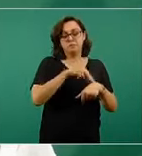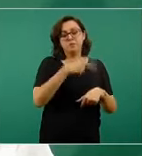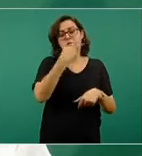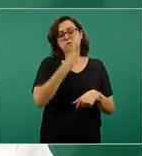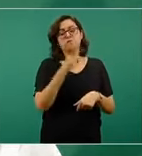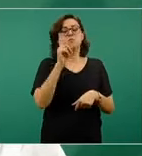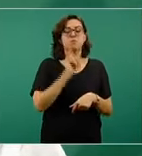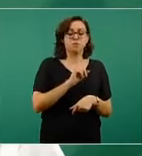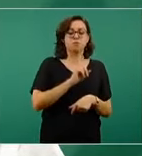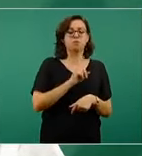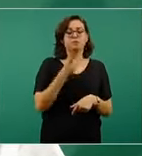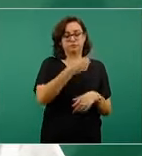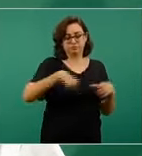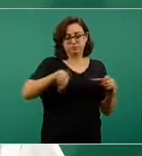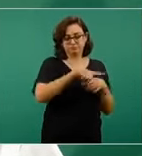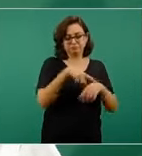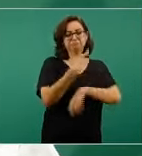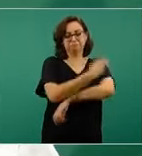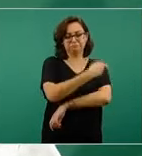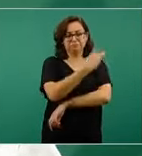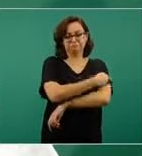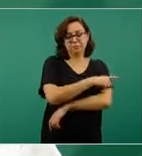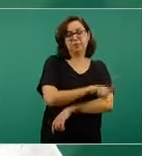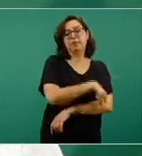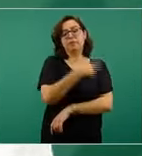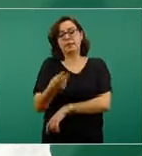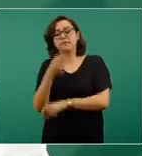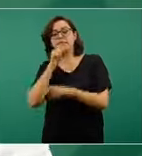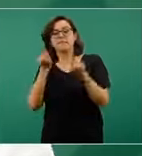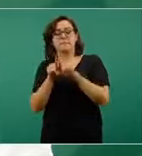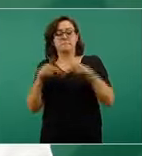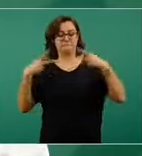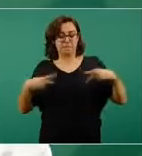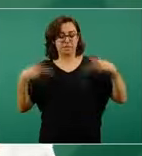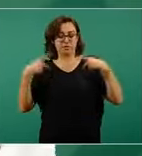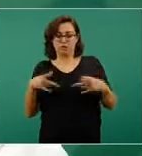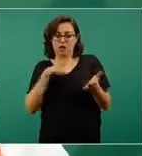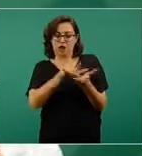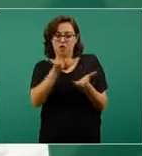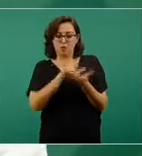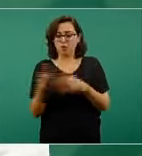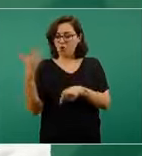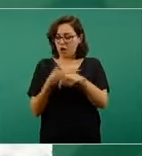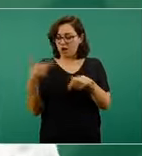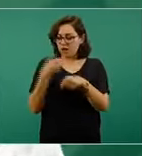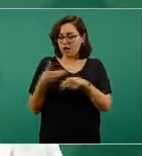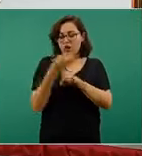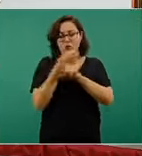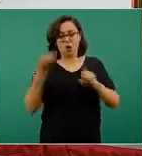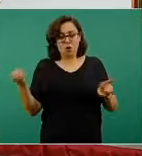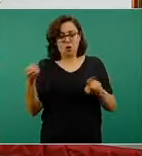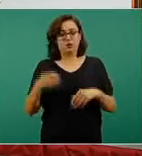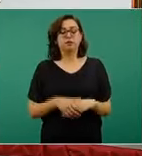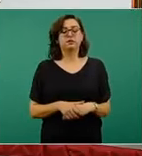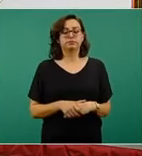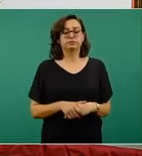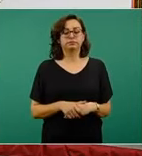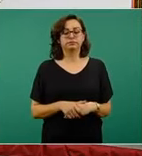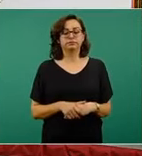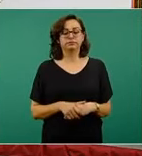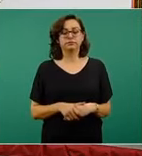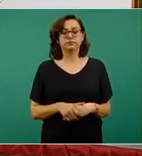médicos que tienen entrenamiento para ello, como el personal que apoya en toda la logística de la brigada.